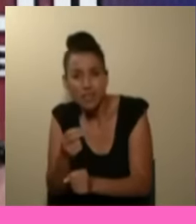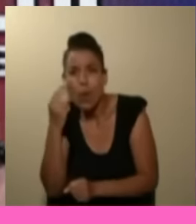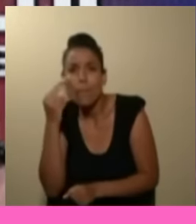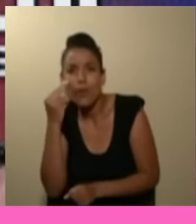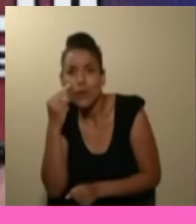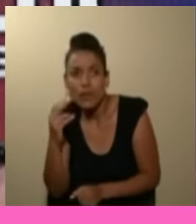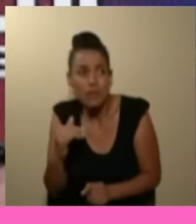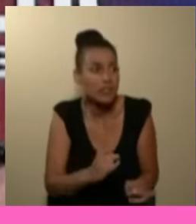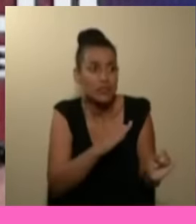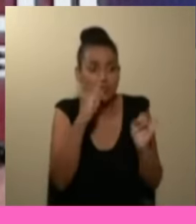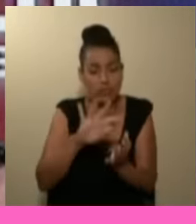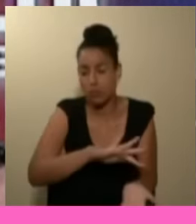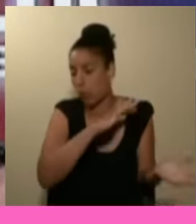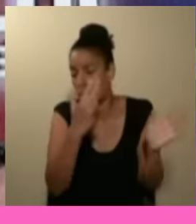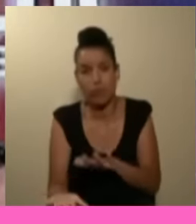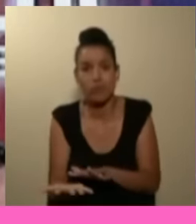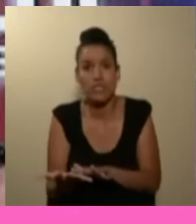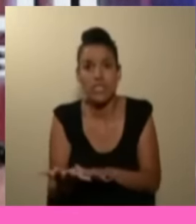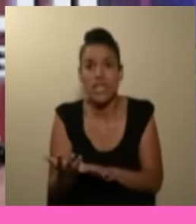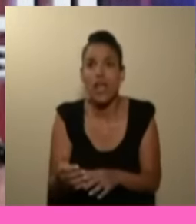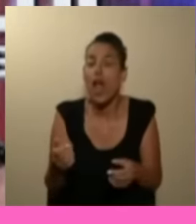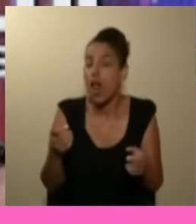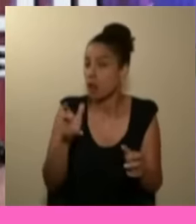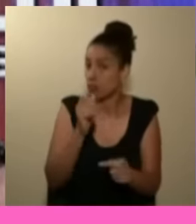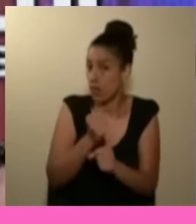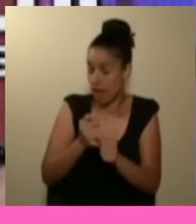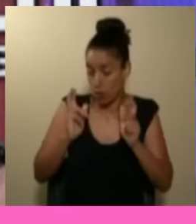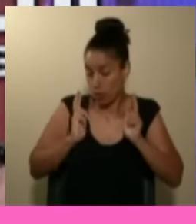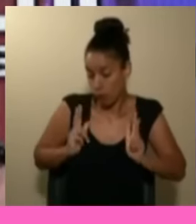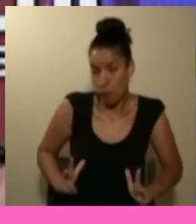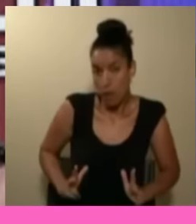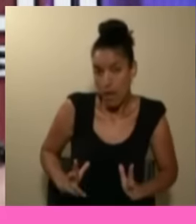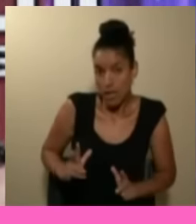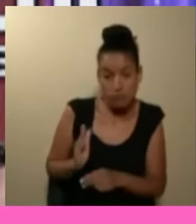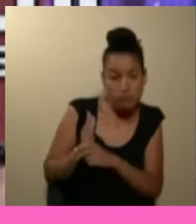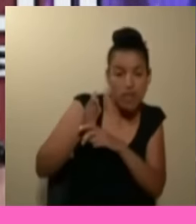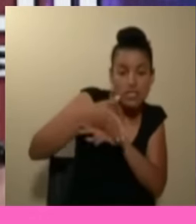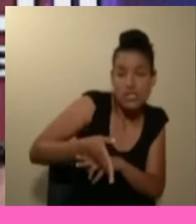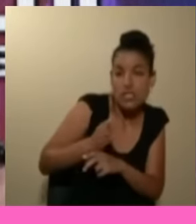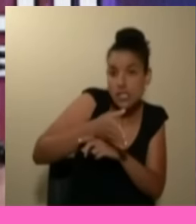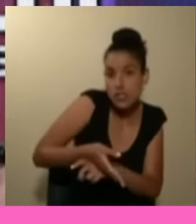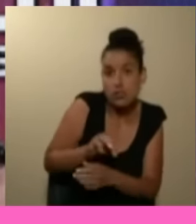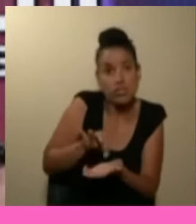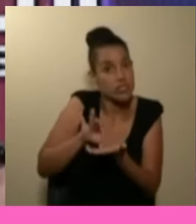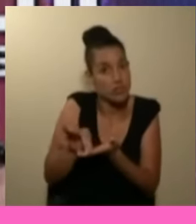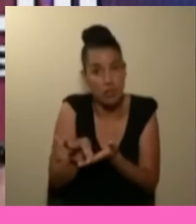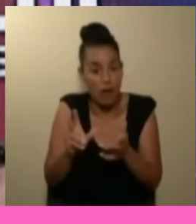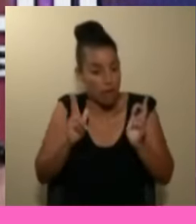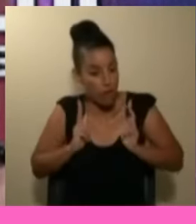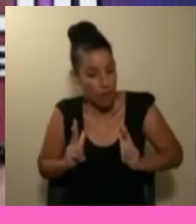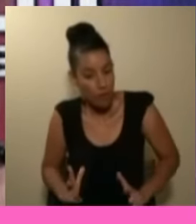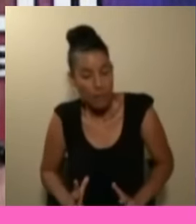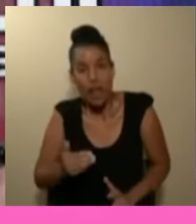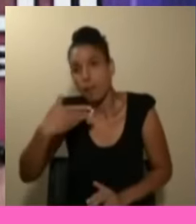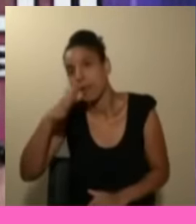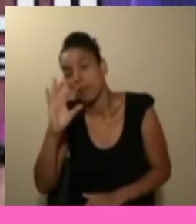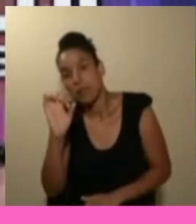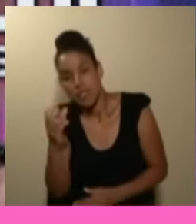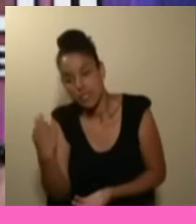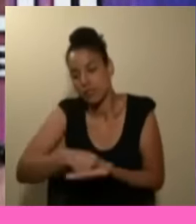para el otro. Los trabajadores formales tuvieron acceso al sistema de pagos de manera casi inmediata. Los